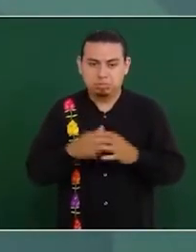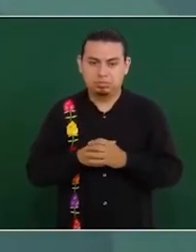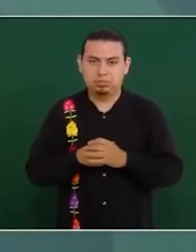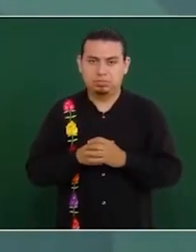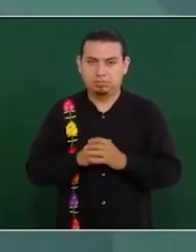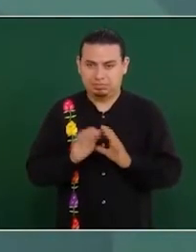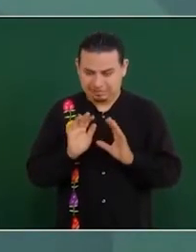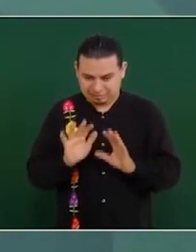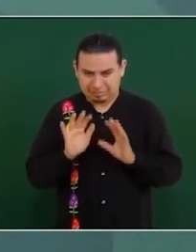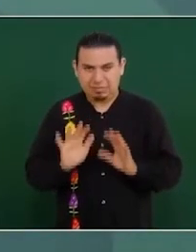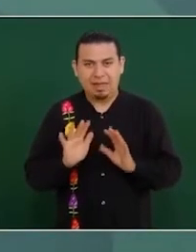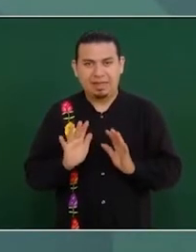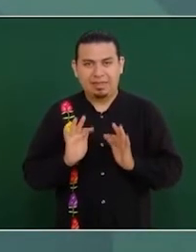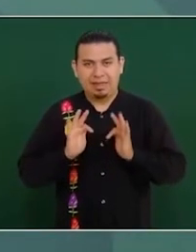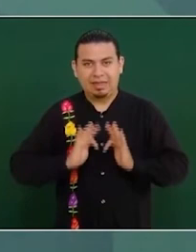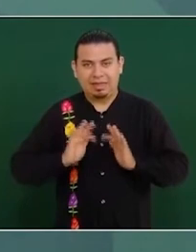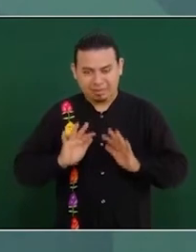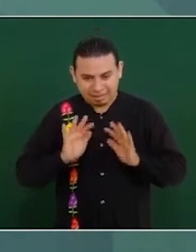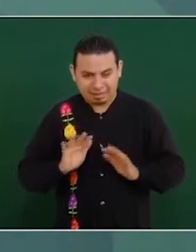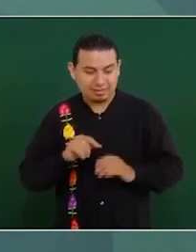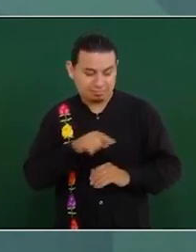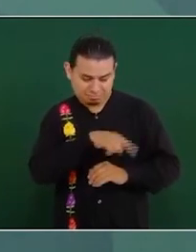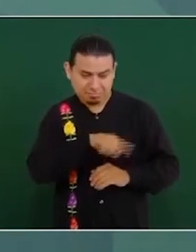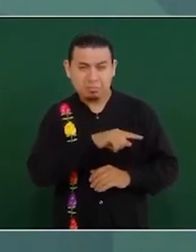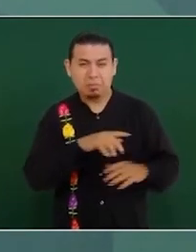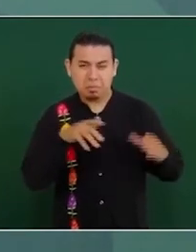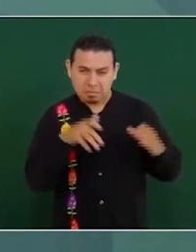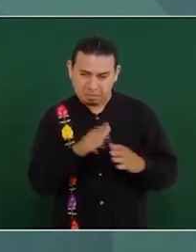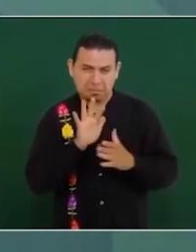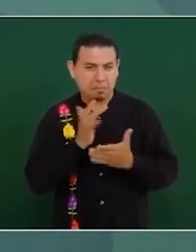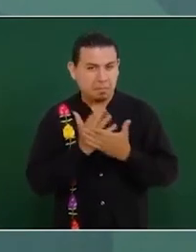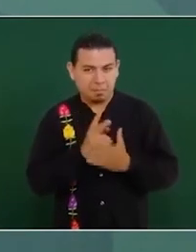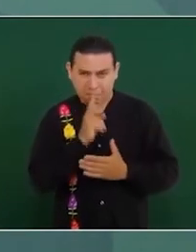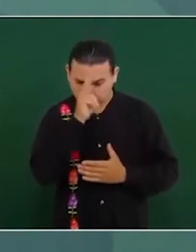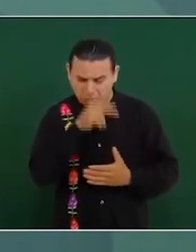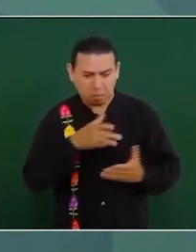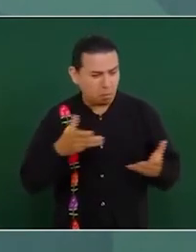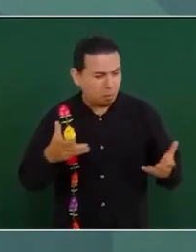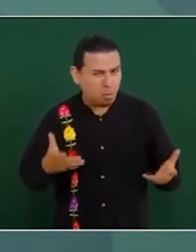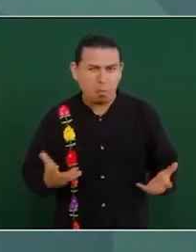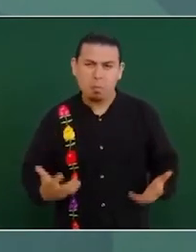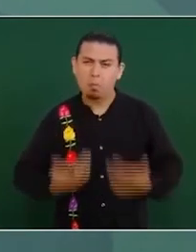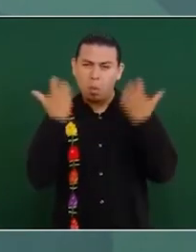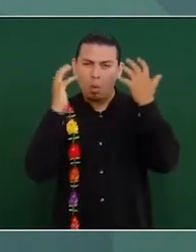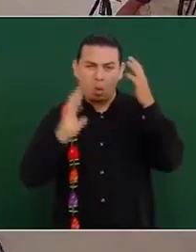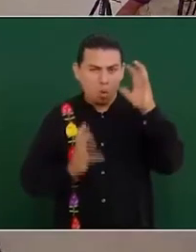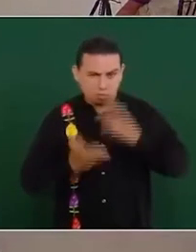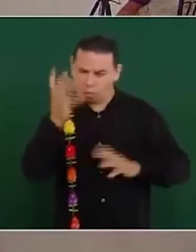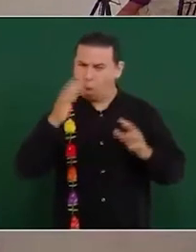aguanta, aguanta, el pueblo se levanta, síganle.